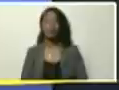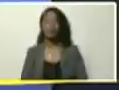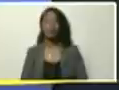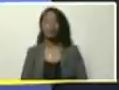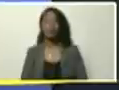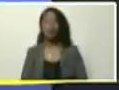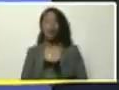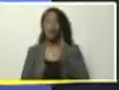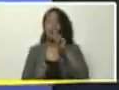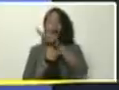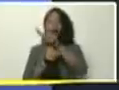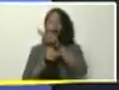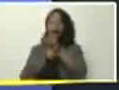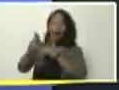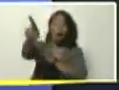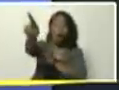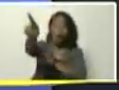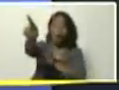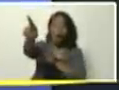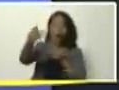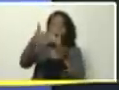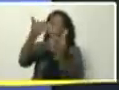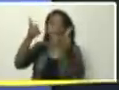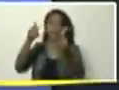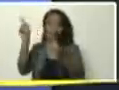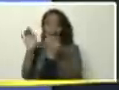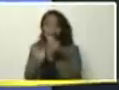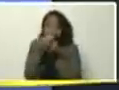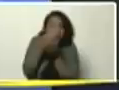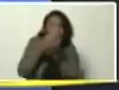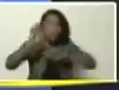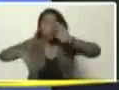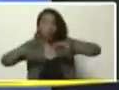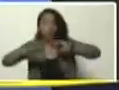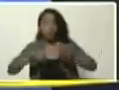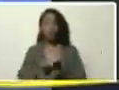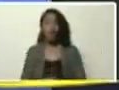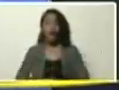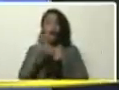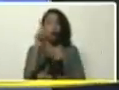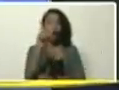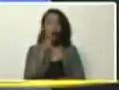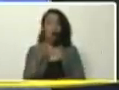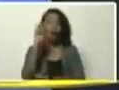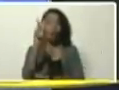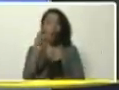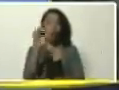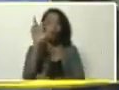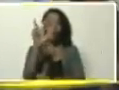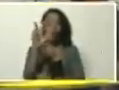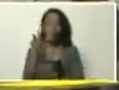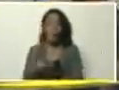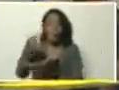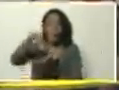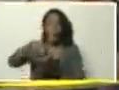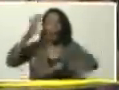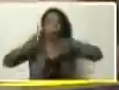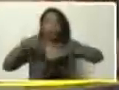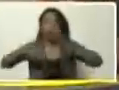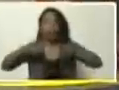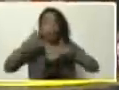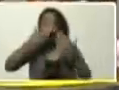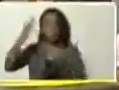Ah, mira, allá atrás, vale. Están escondidos los tamboreros. A la una, a la dos, a las tres. ¡Tambor!